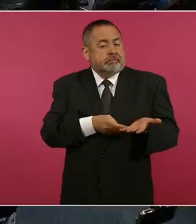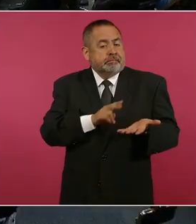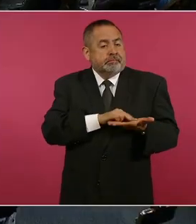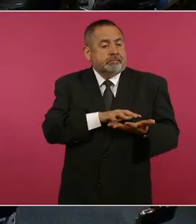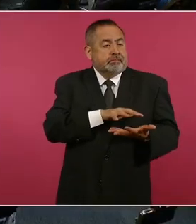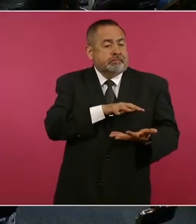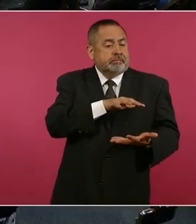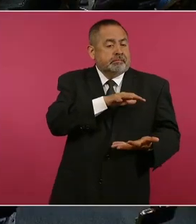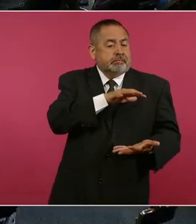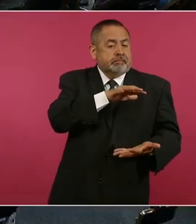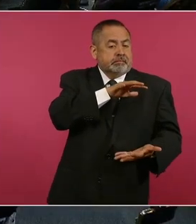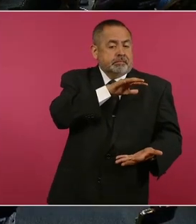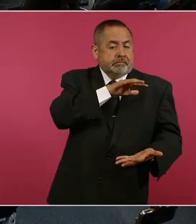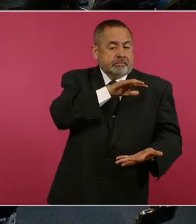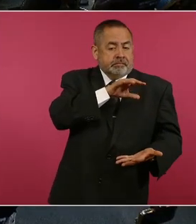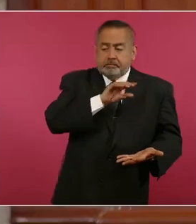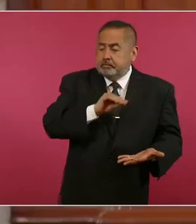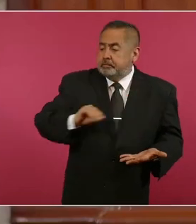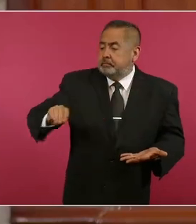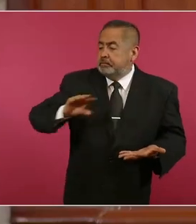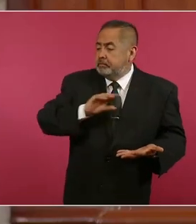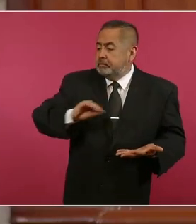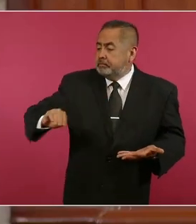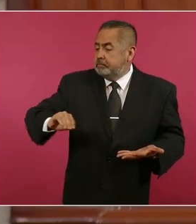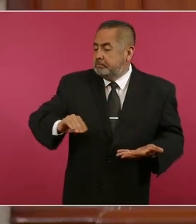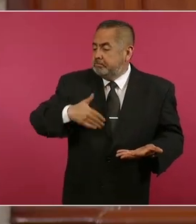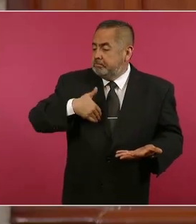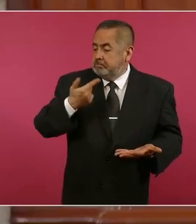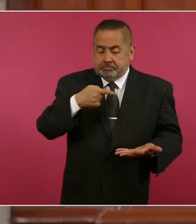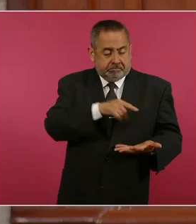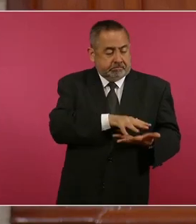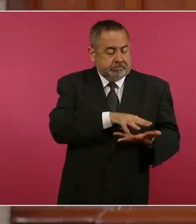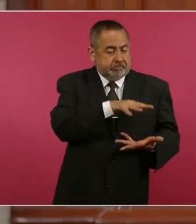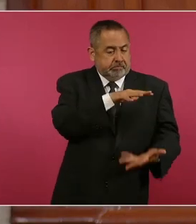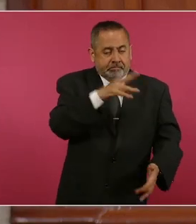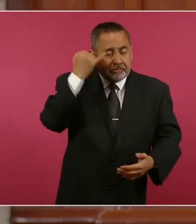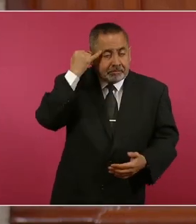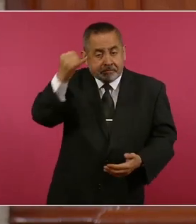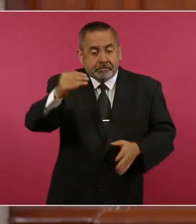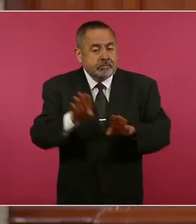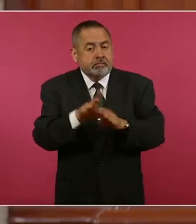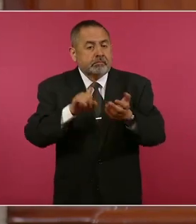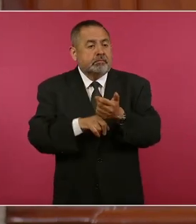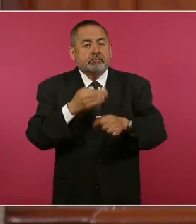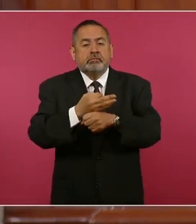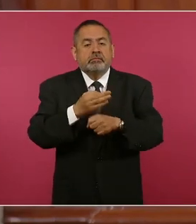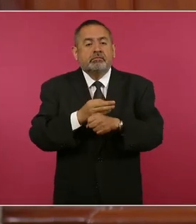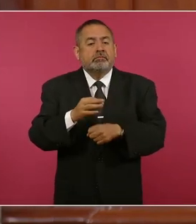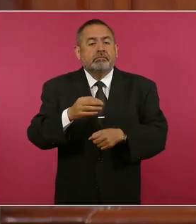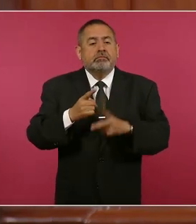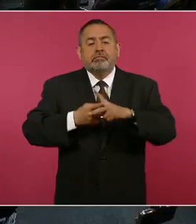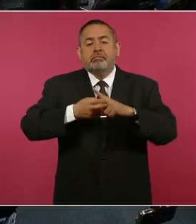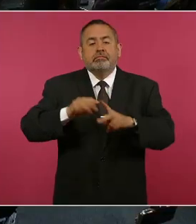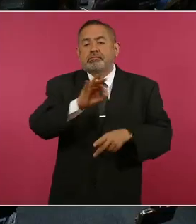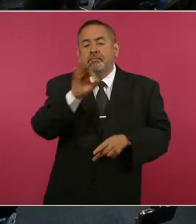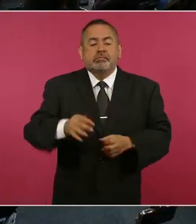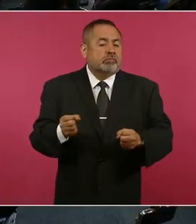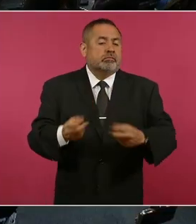suda ese dinero. Y aparte, ¿sí?, cobra la comisión por el manejo. ¿Cómo está la tasa de interés?